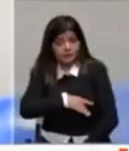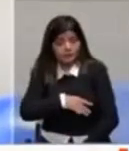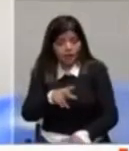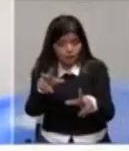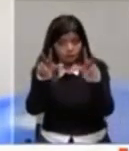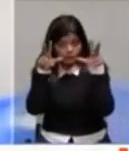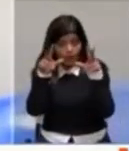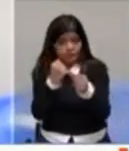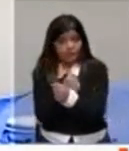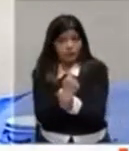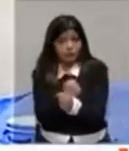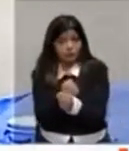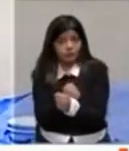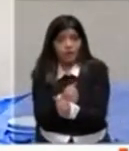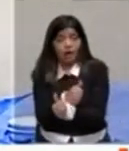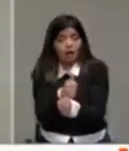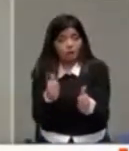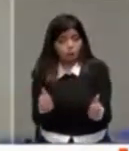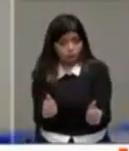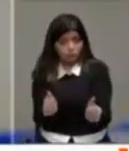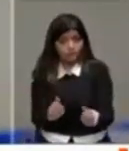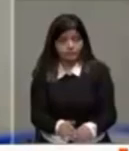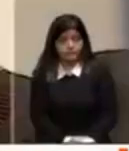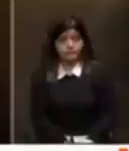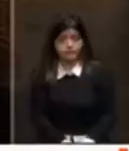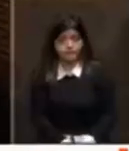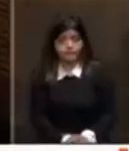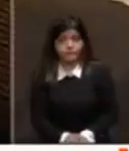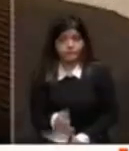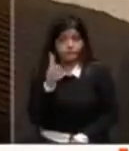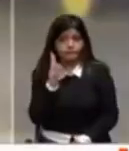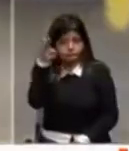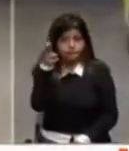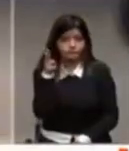las policías y autoridades.